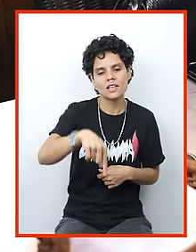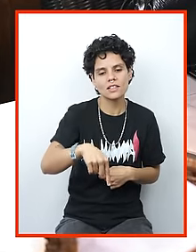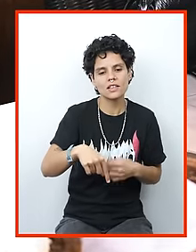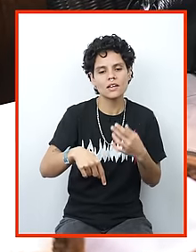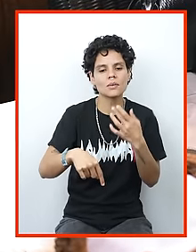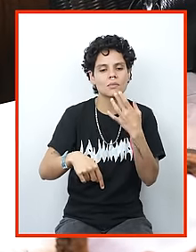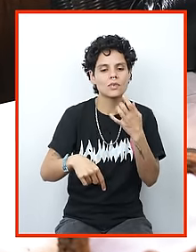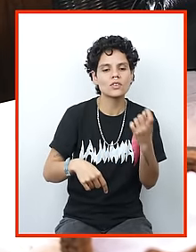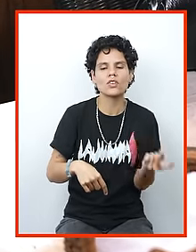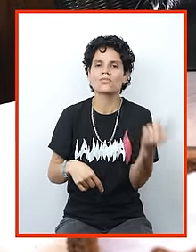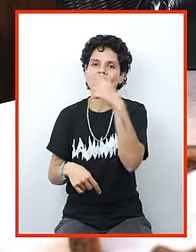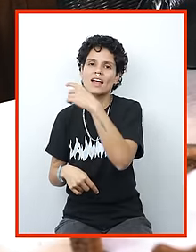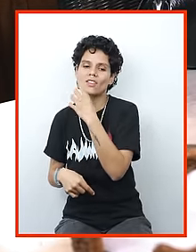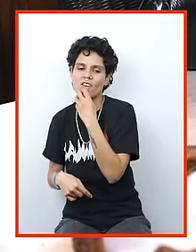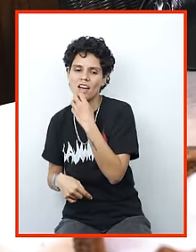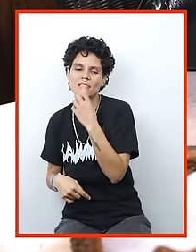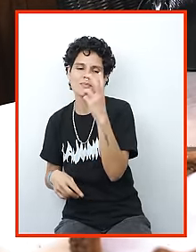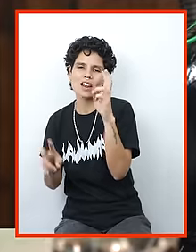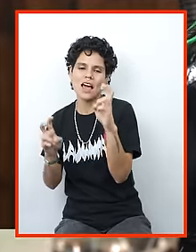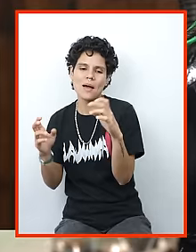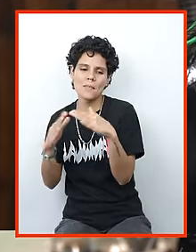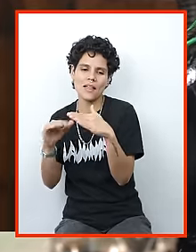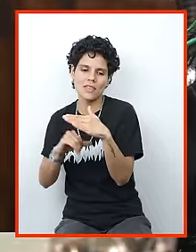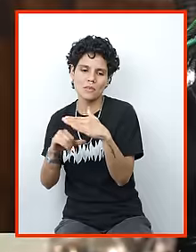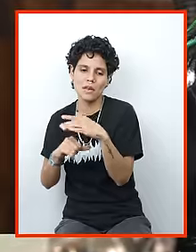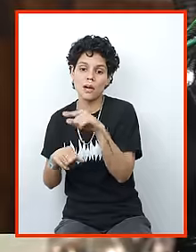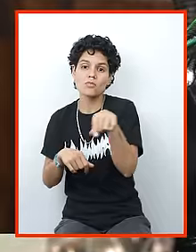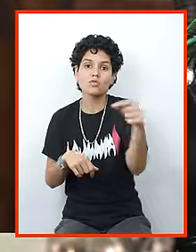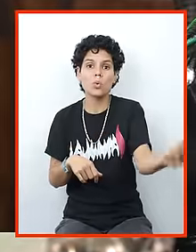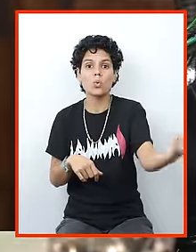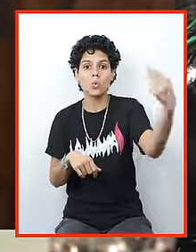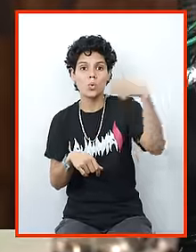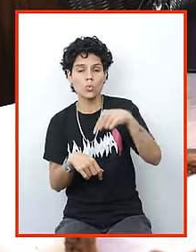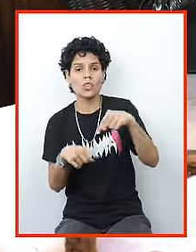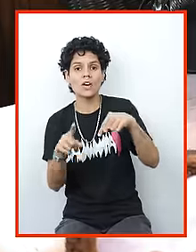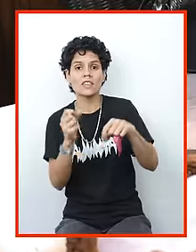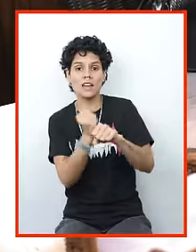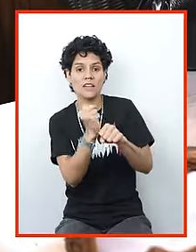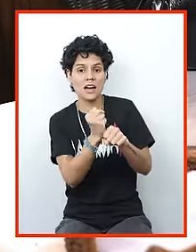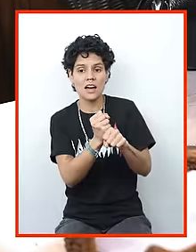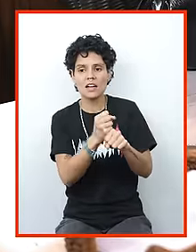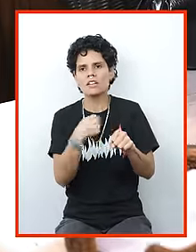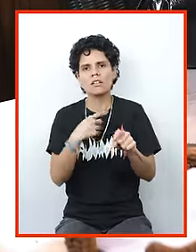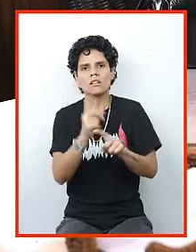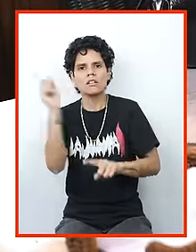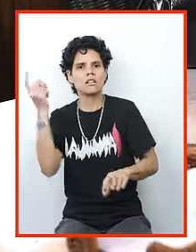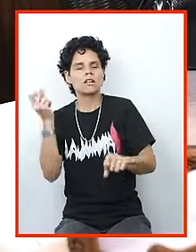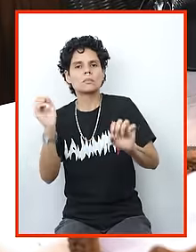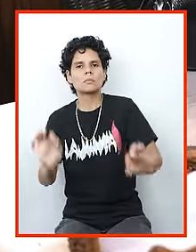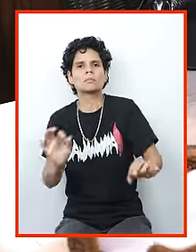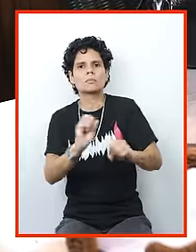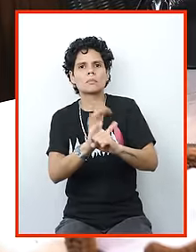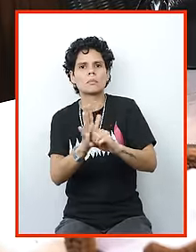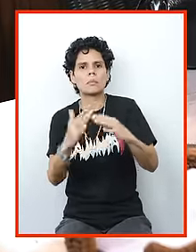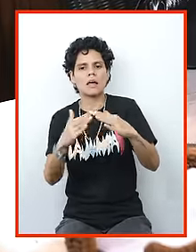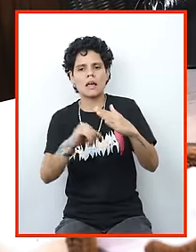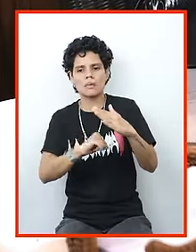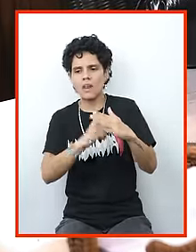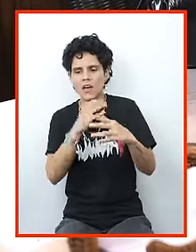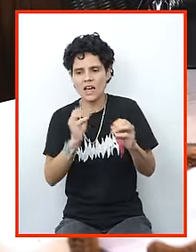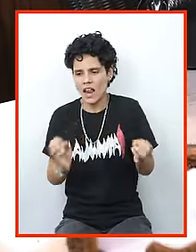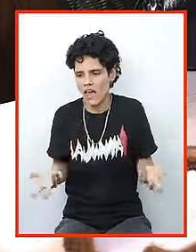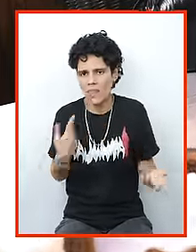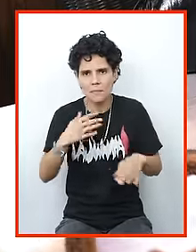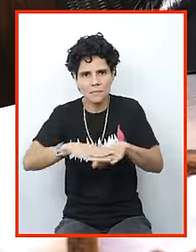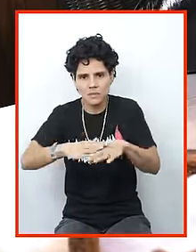que me tuve que devolver a Antofa por la pandemia, entonces él igual vino como a trabajar y justo lo pilló la pandemia y no se podía ni viajar nada, no habían